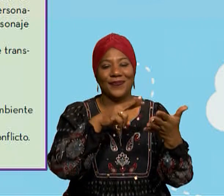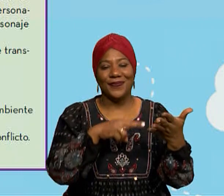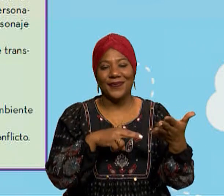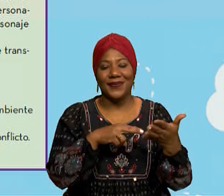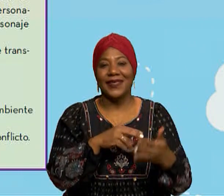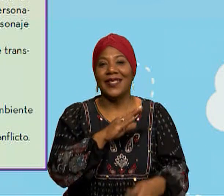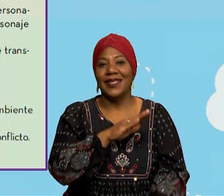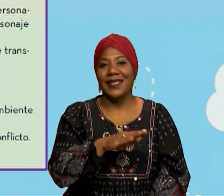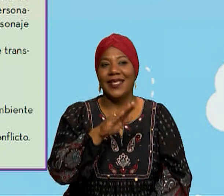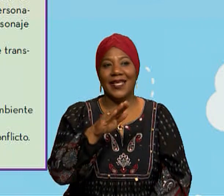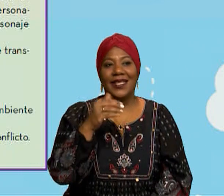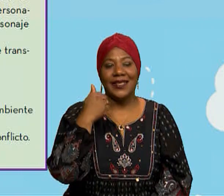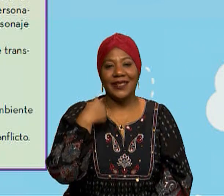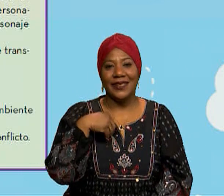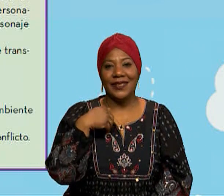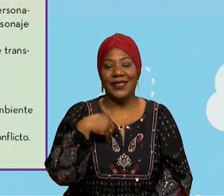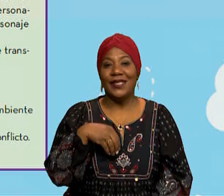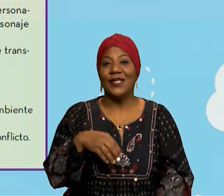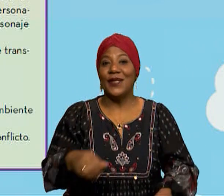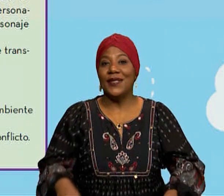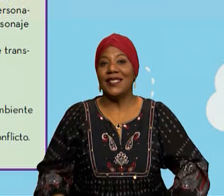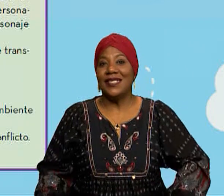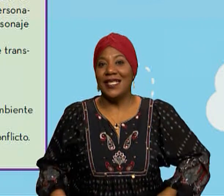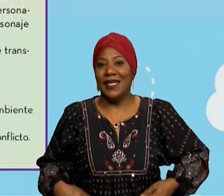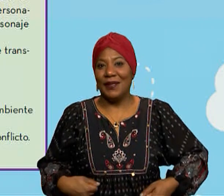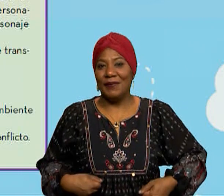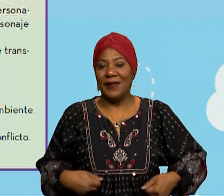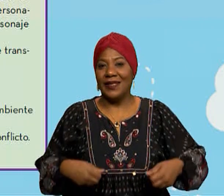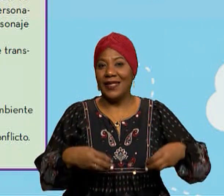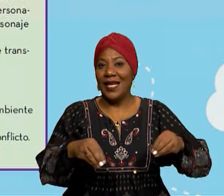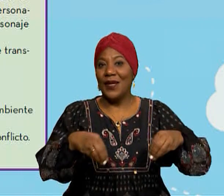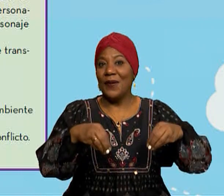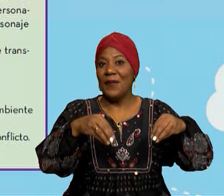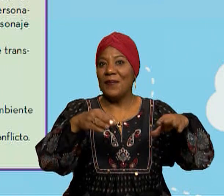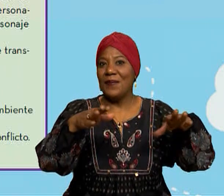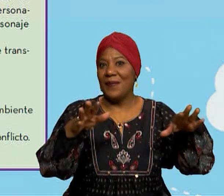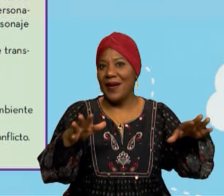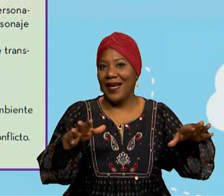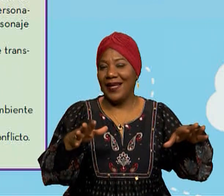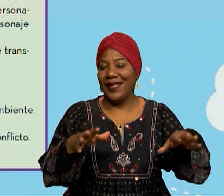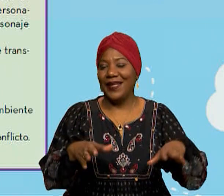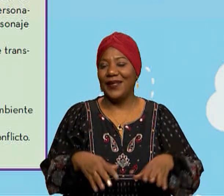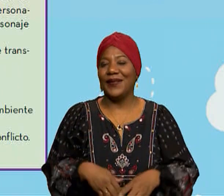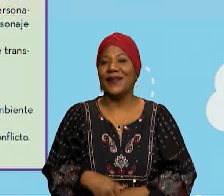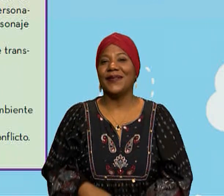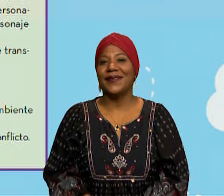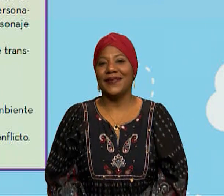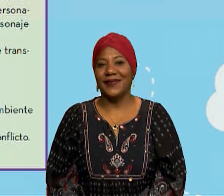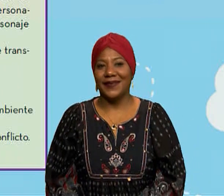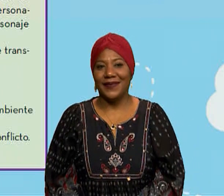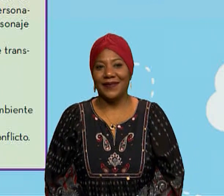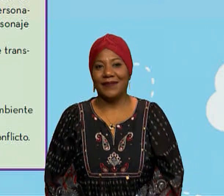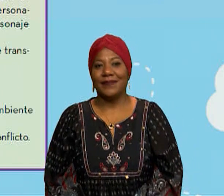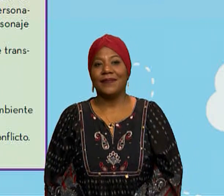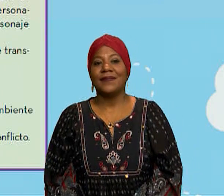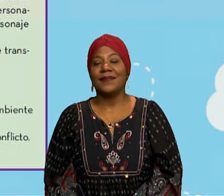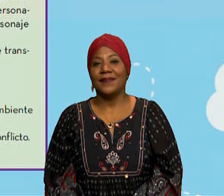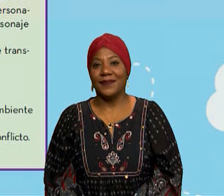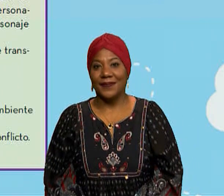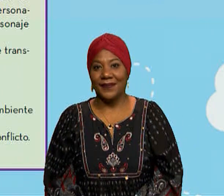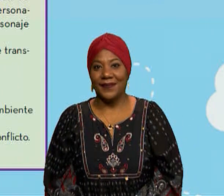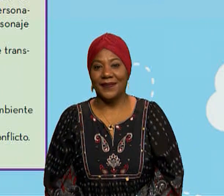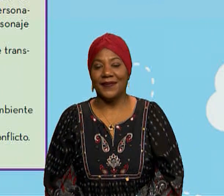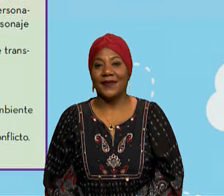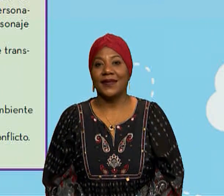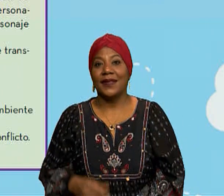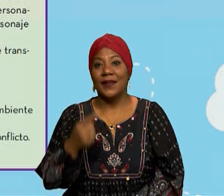el niño y el pantalón es el personaje secundario, como vemos en esta ocasión. Aquí vemos